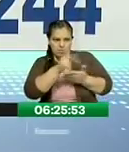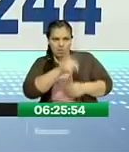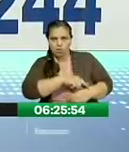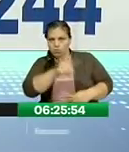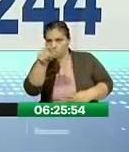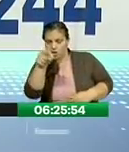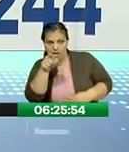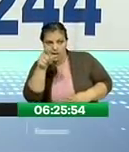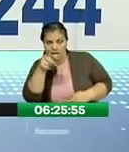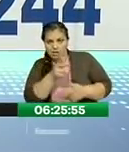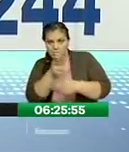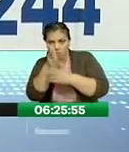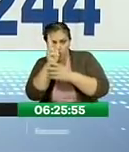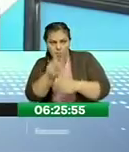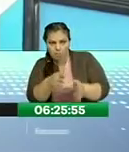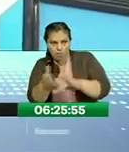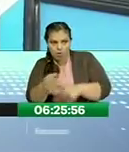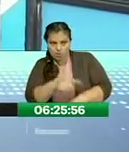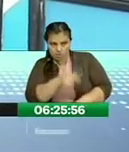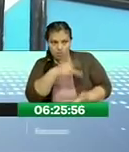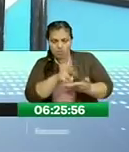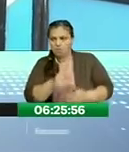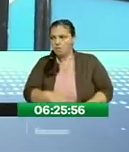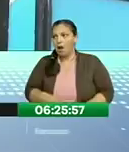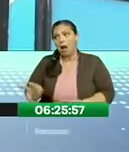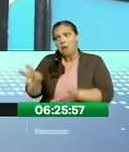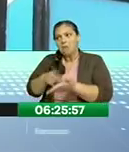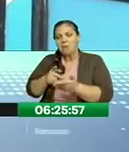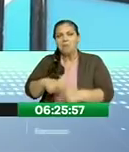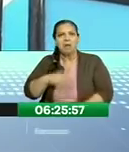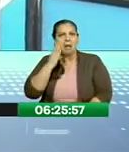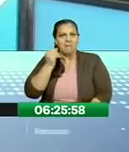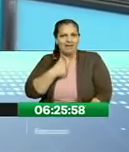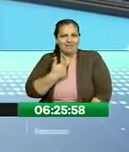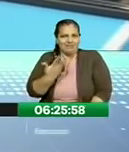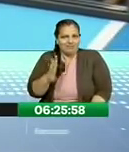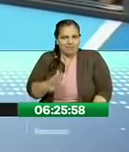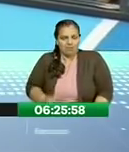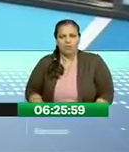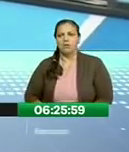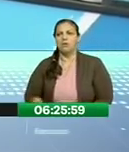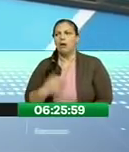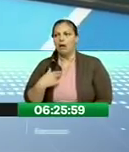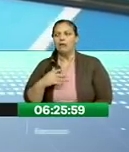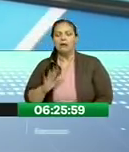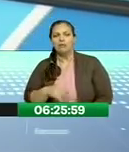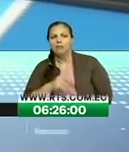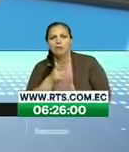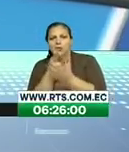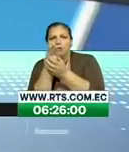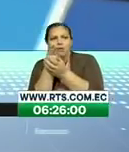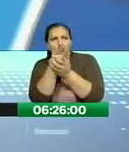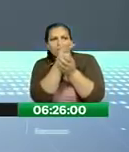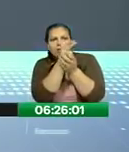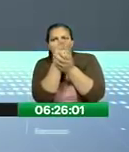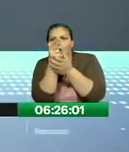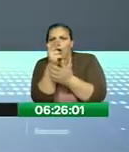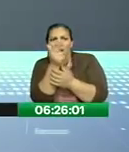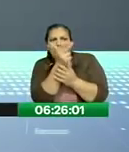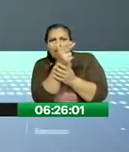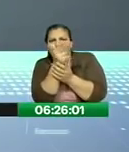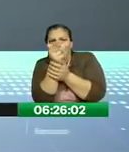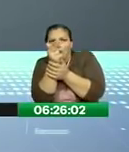víctima en movimiento, en un bus, que es un carro de muchas personas, y pegárselo precisamente. ¿Dónde se lo pegó el